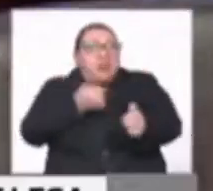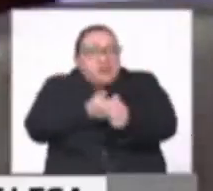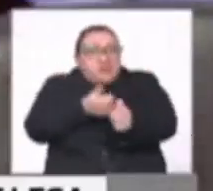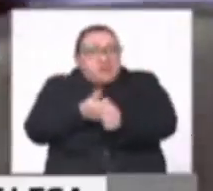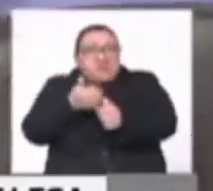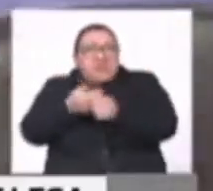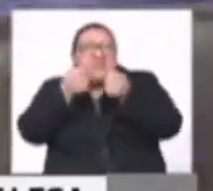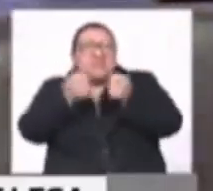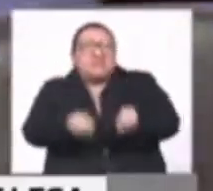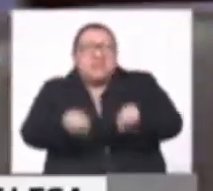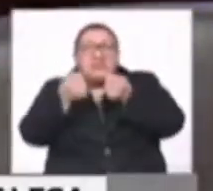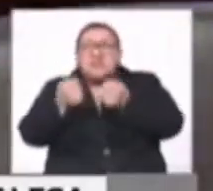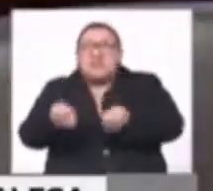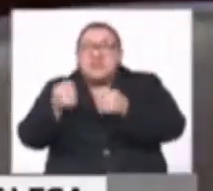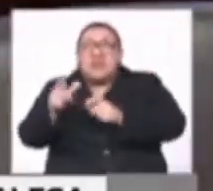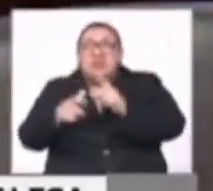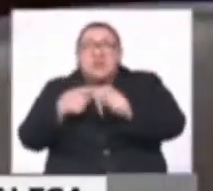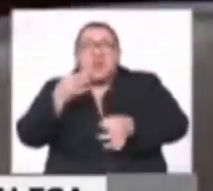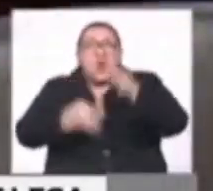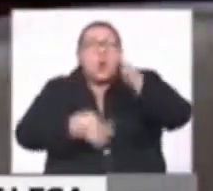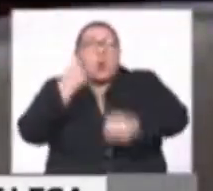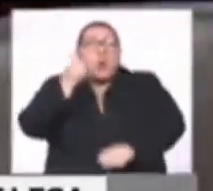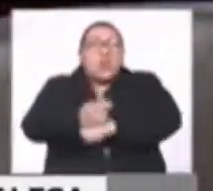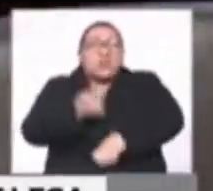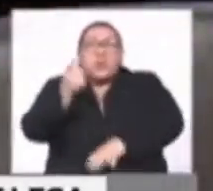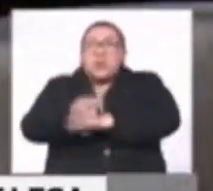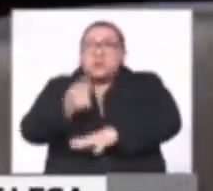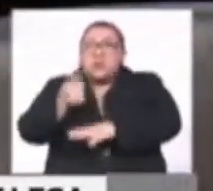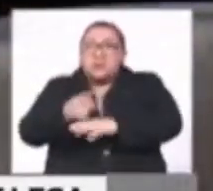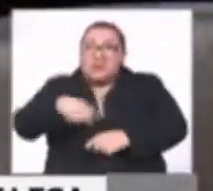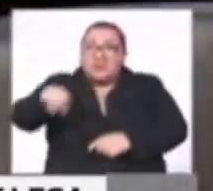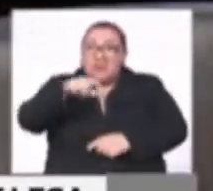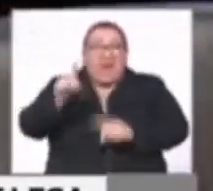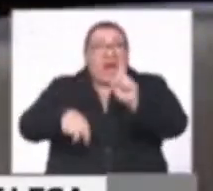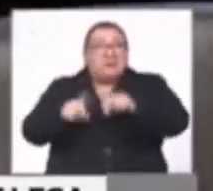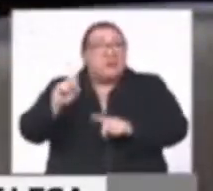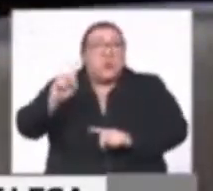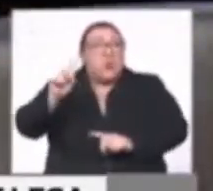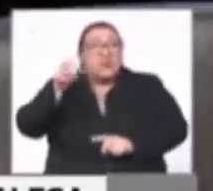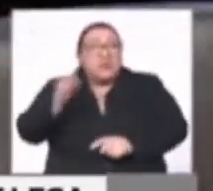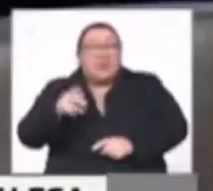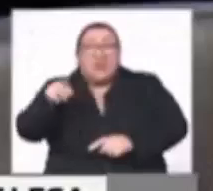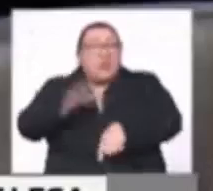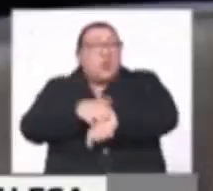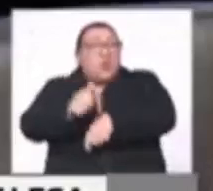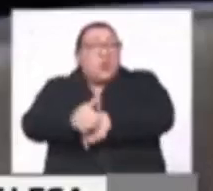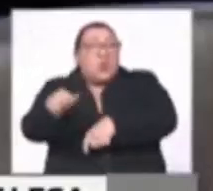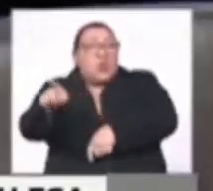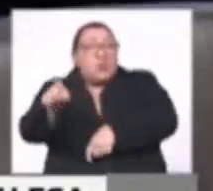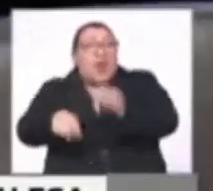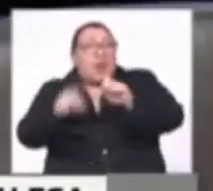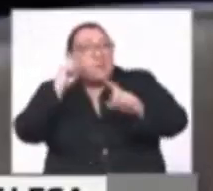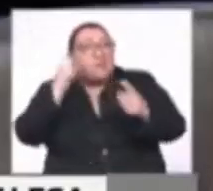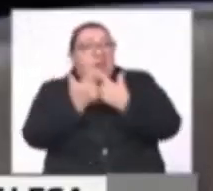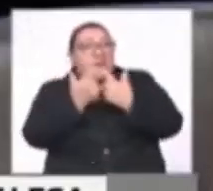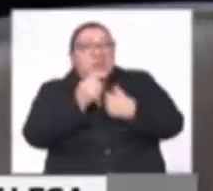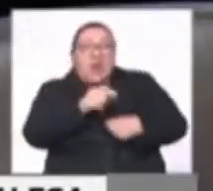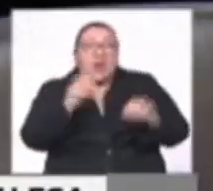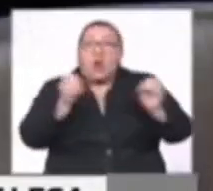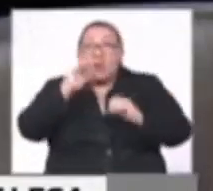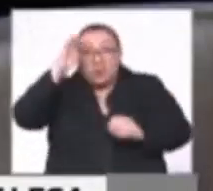perseguir, procesar y sentenciar injustamente a militares y